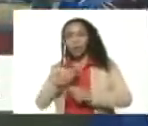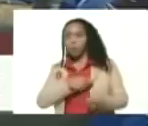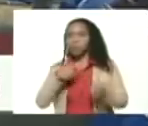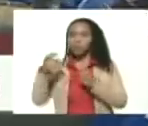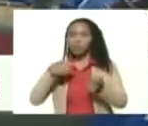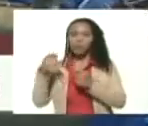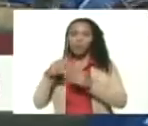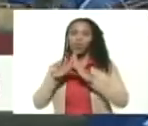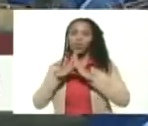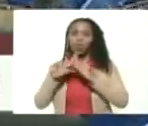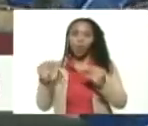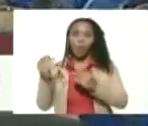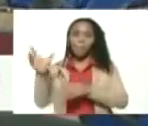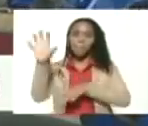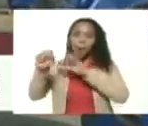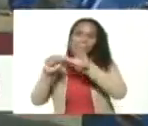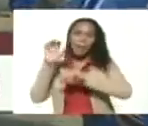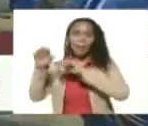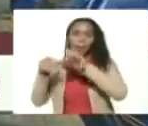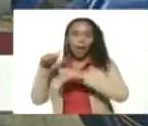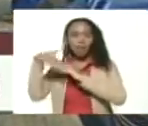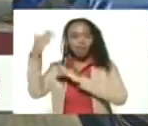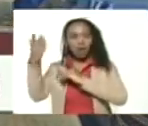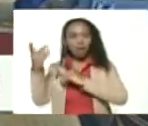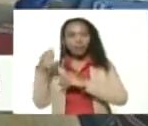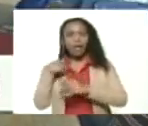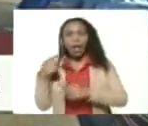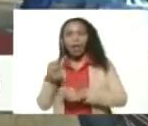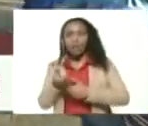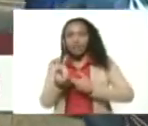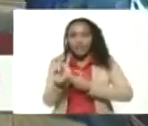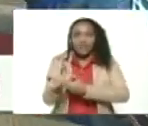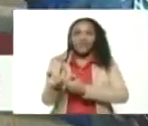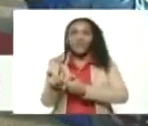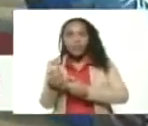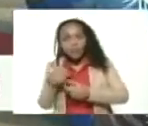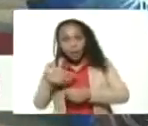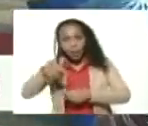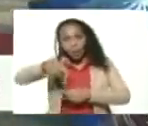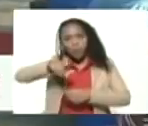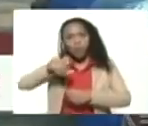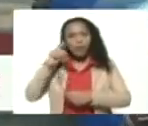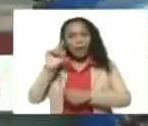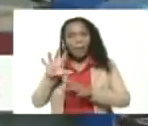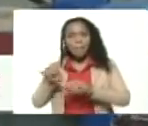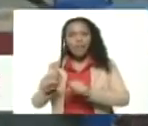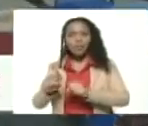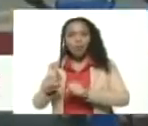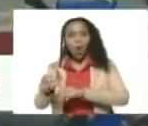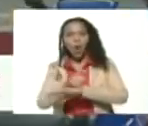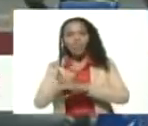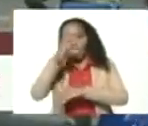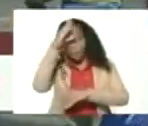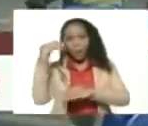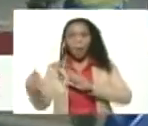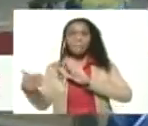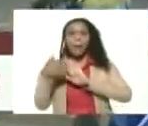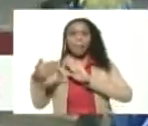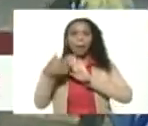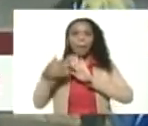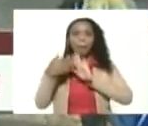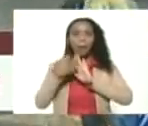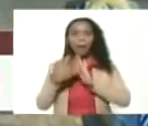de todo y en dependientes del chorro petrolero. El imperialismo, sabiendo eso, el gobierno de Donald Trump nos atacó el